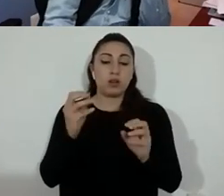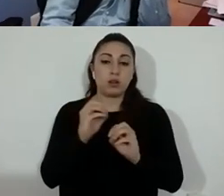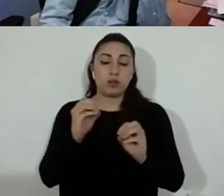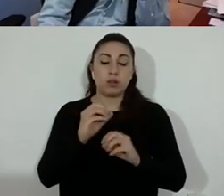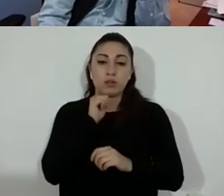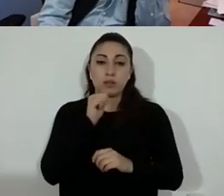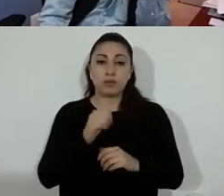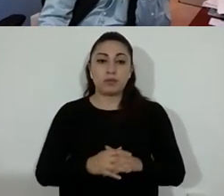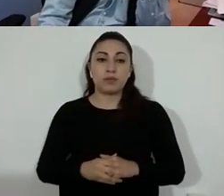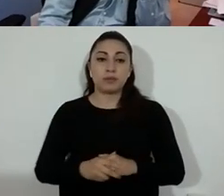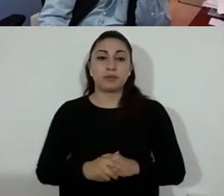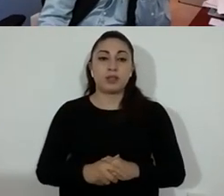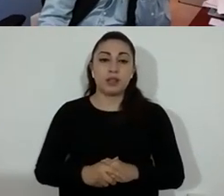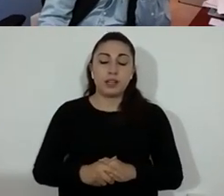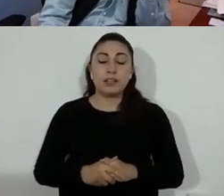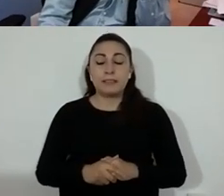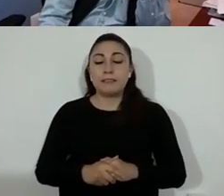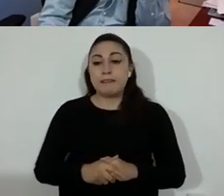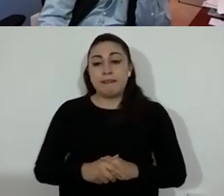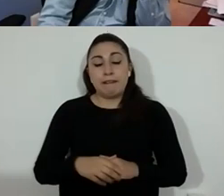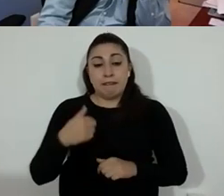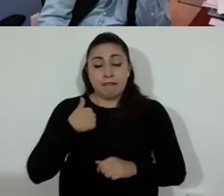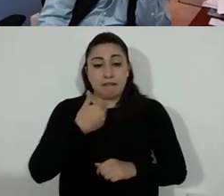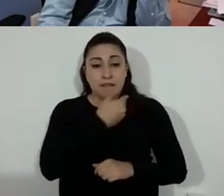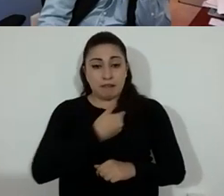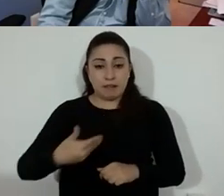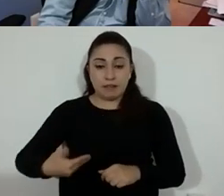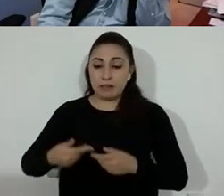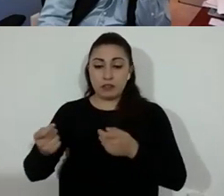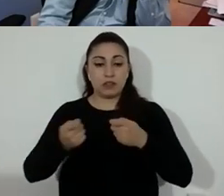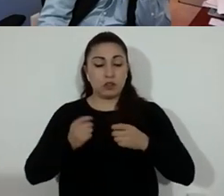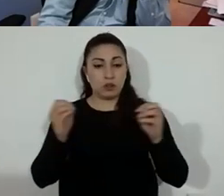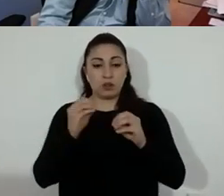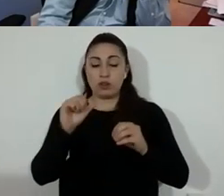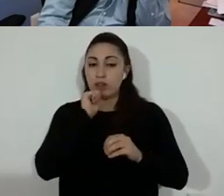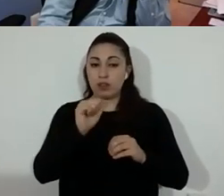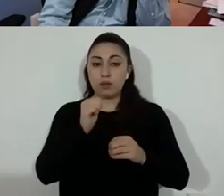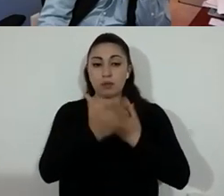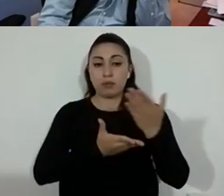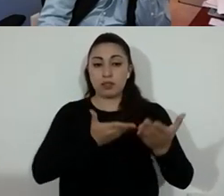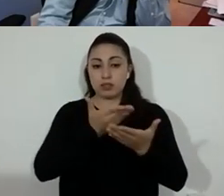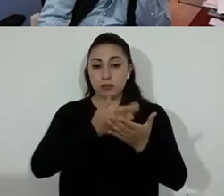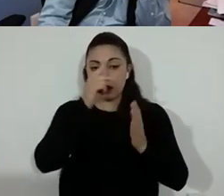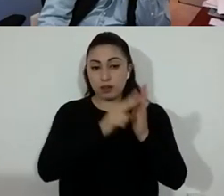esta presidencia no recibió reservas al dictamen en